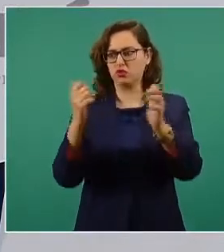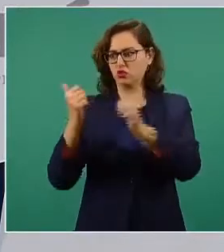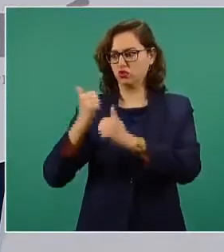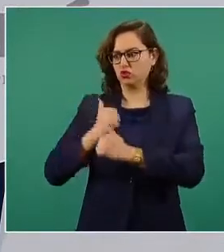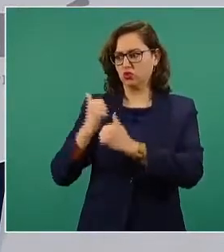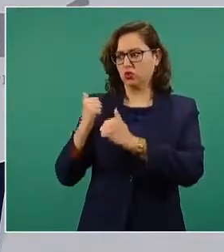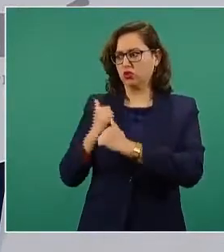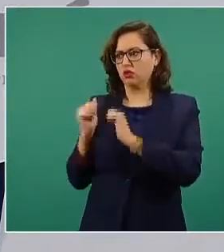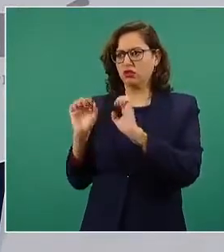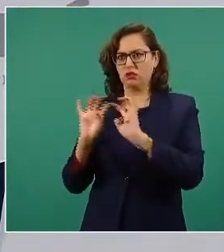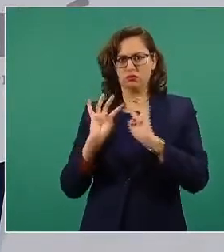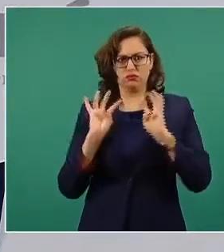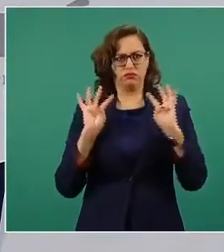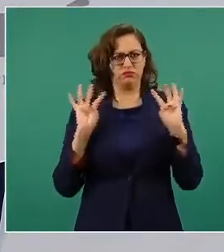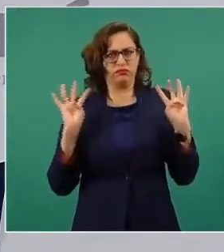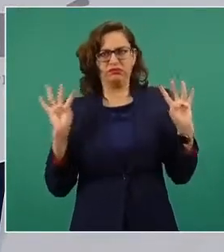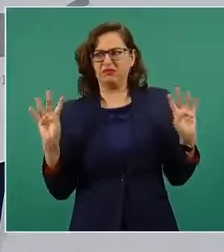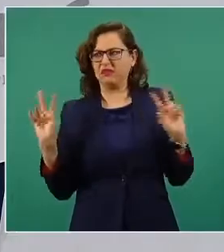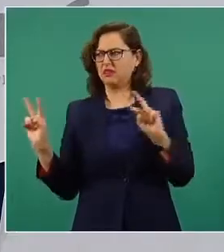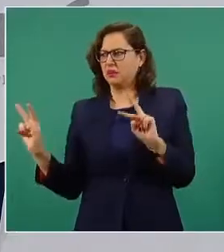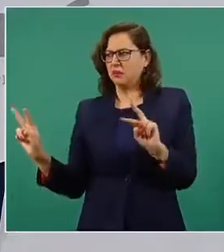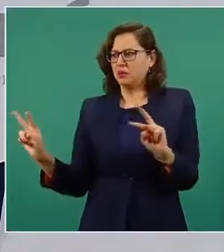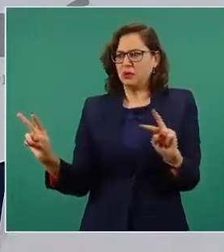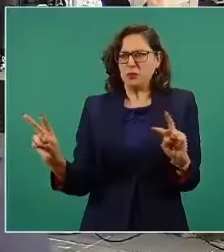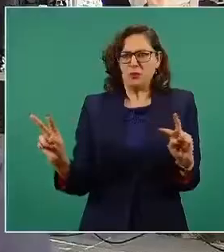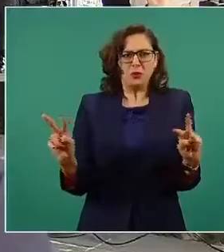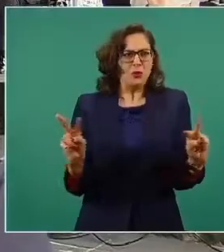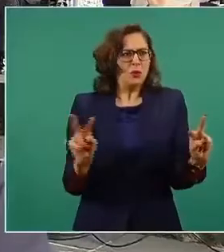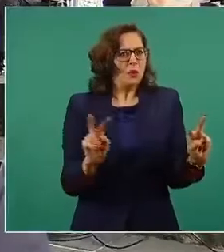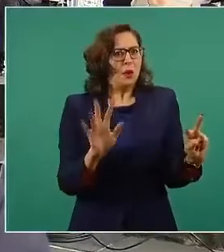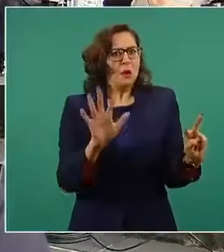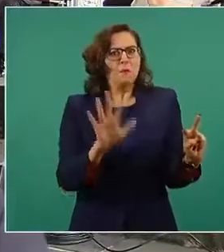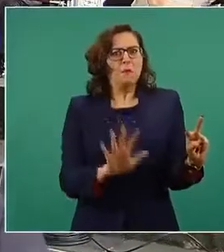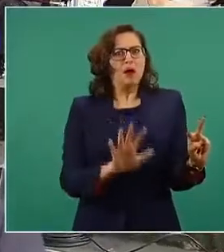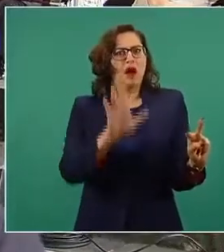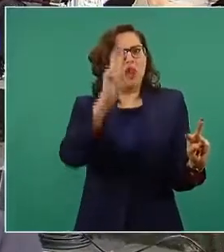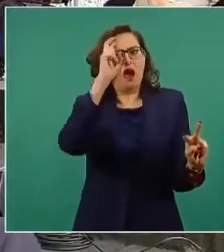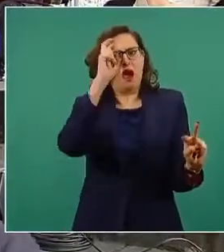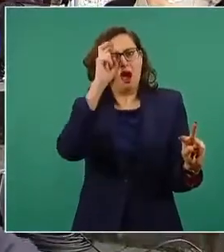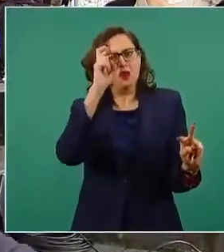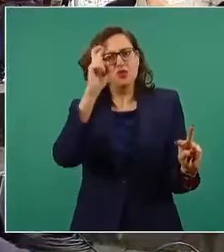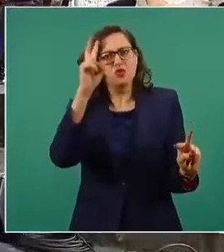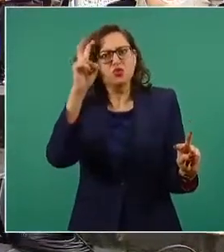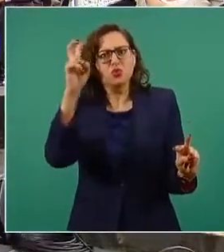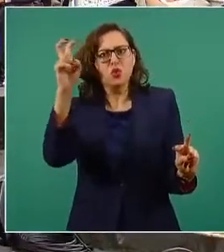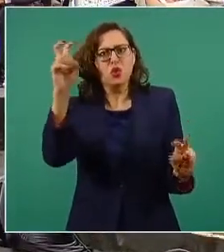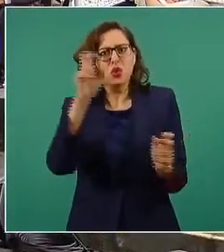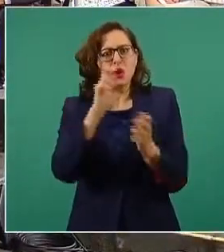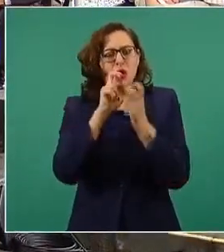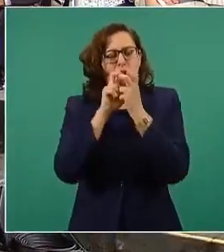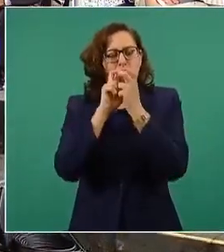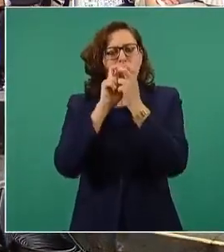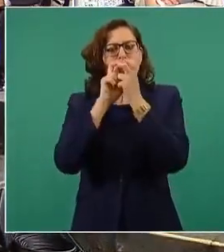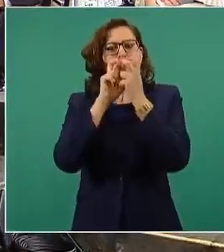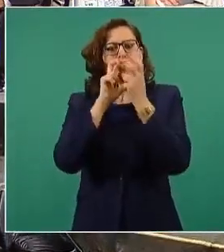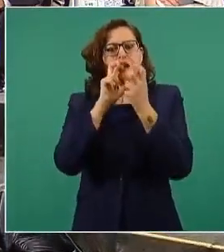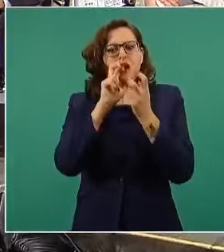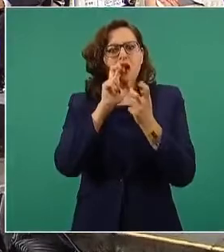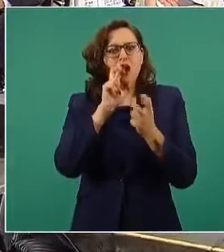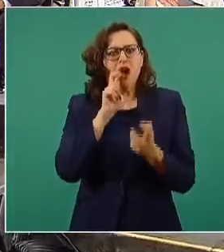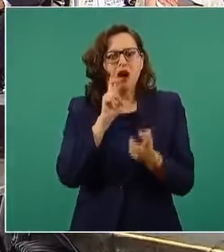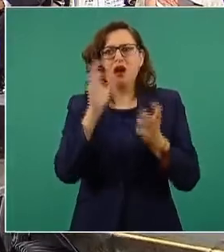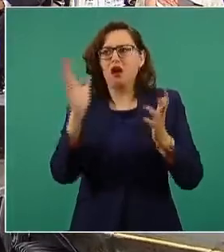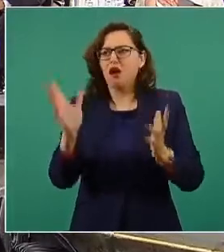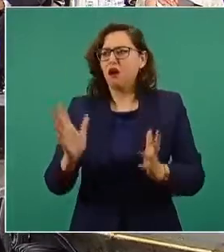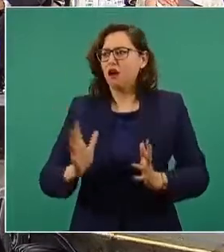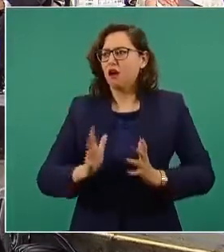decían que si aquello que se veía, si era entre sueños y no es de maravillar, que yo describa aquí de esta forma, porque